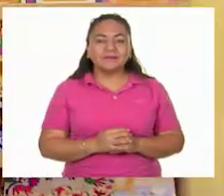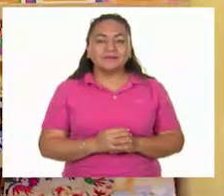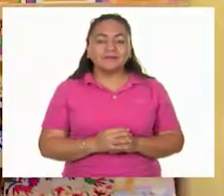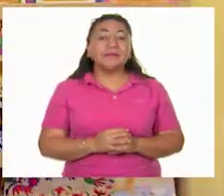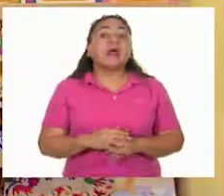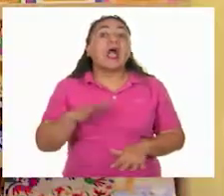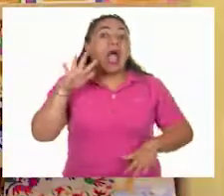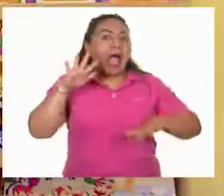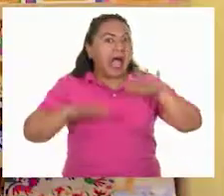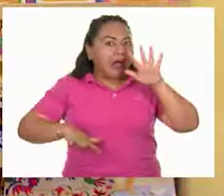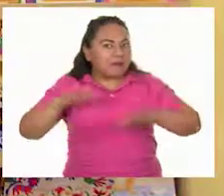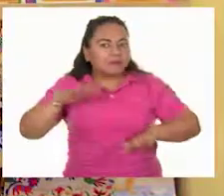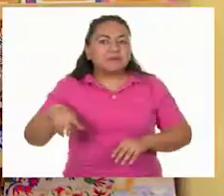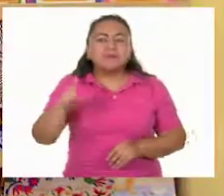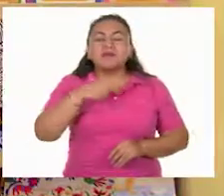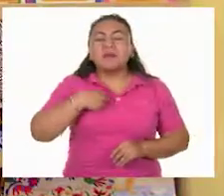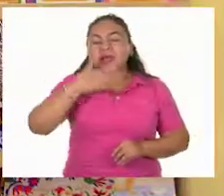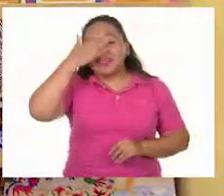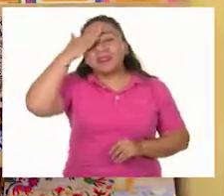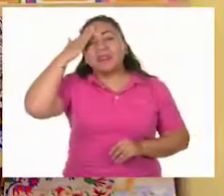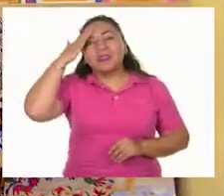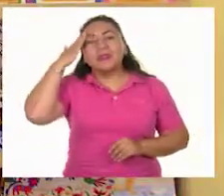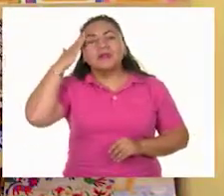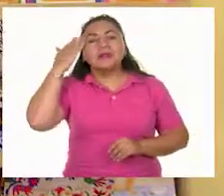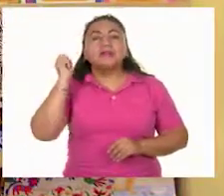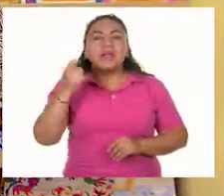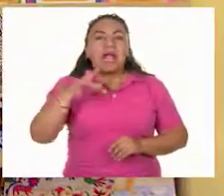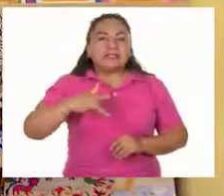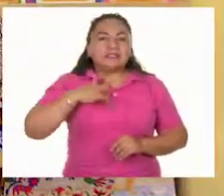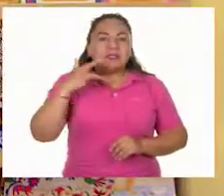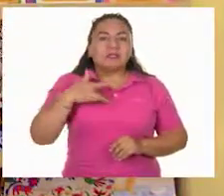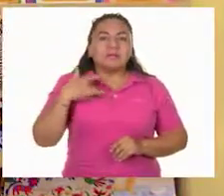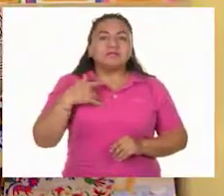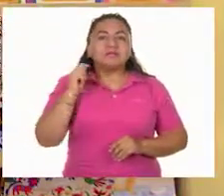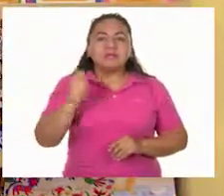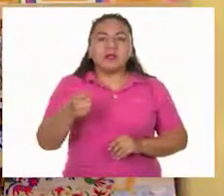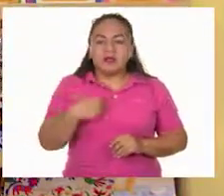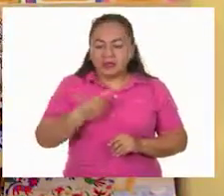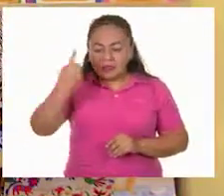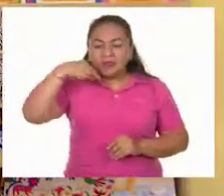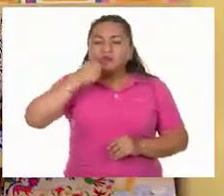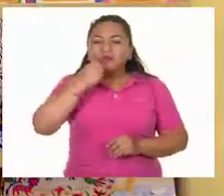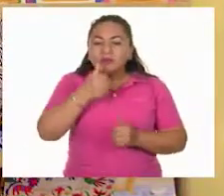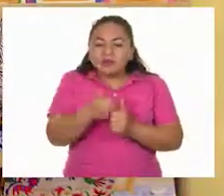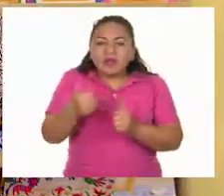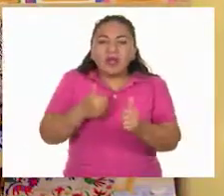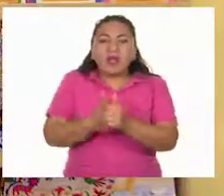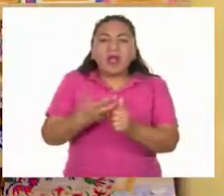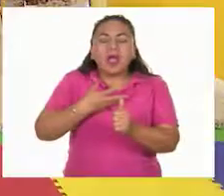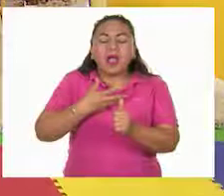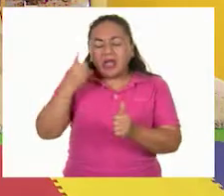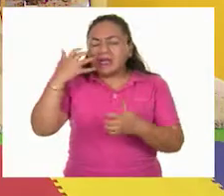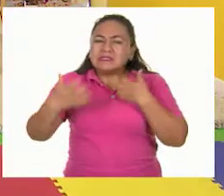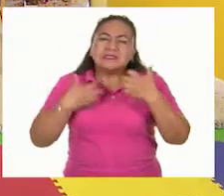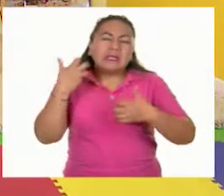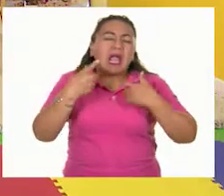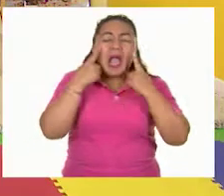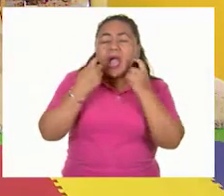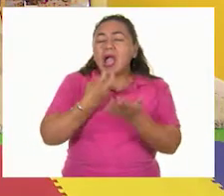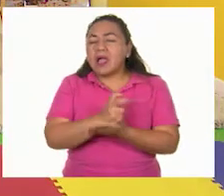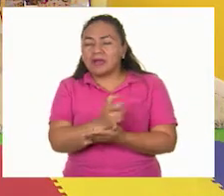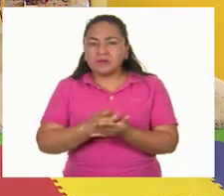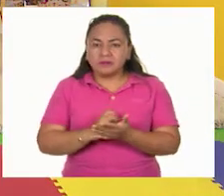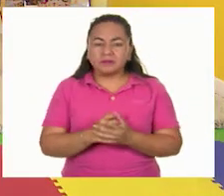Algunas veces no nos percatamos de los sentimientos que están detrás de los berrinches y rabietas de las niñas y los niños. He visto